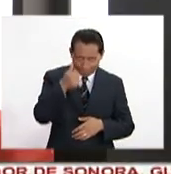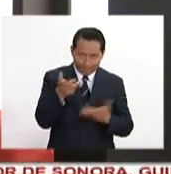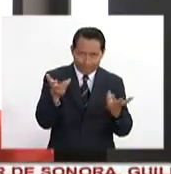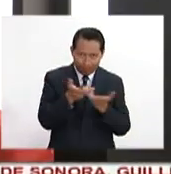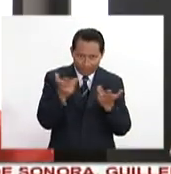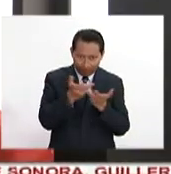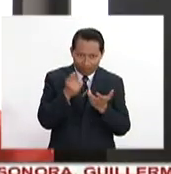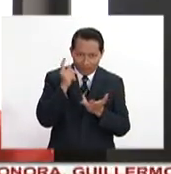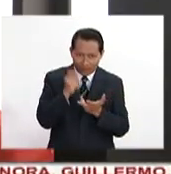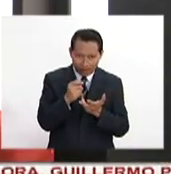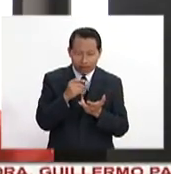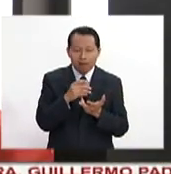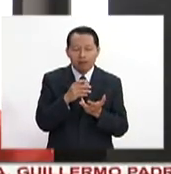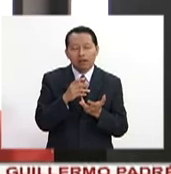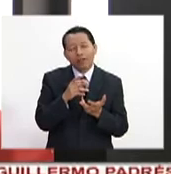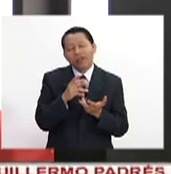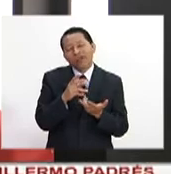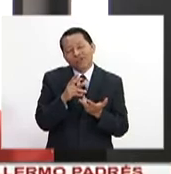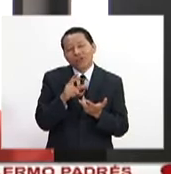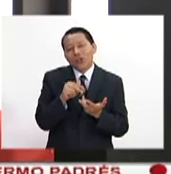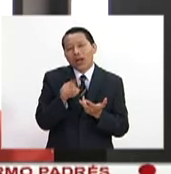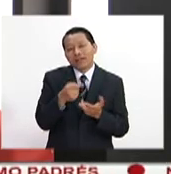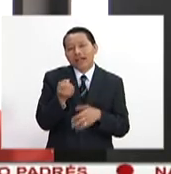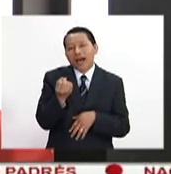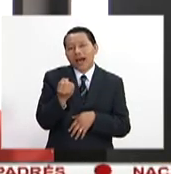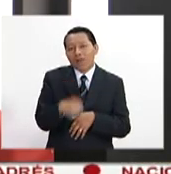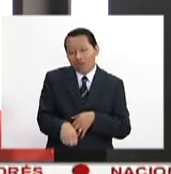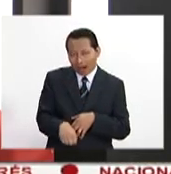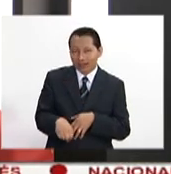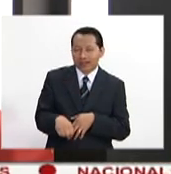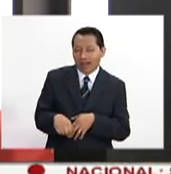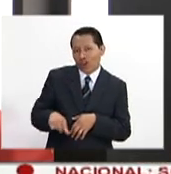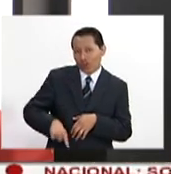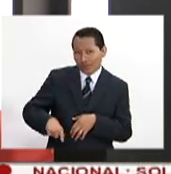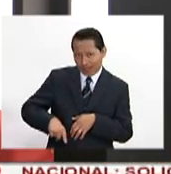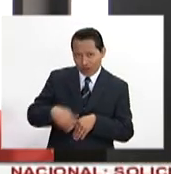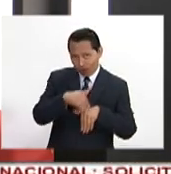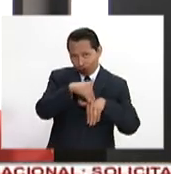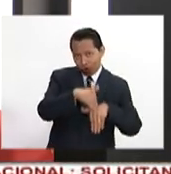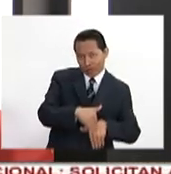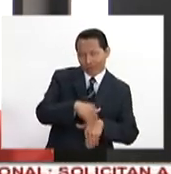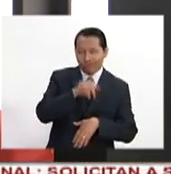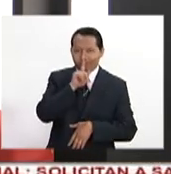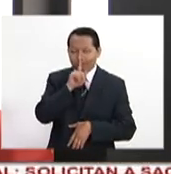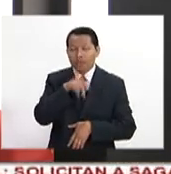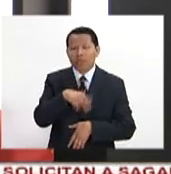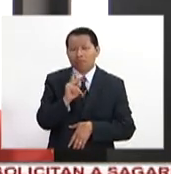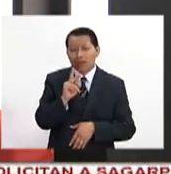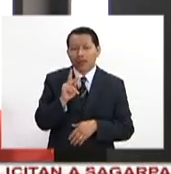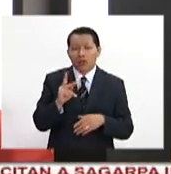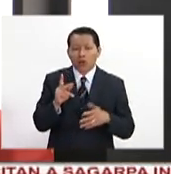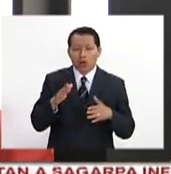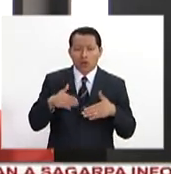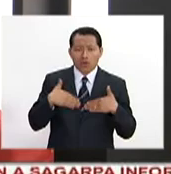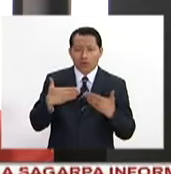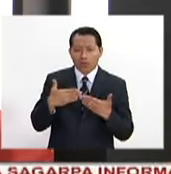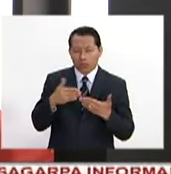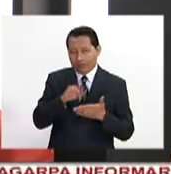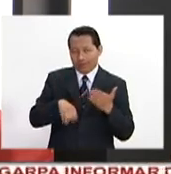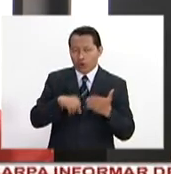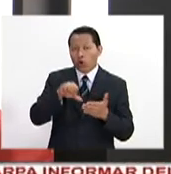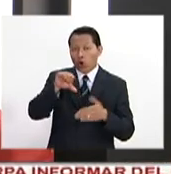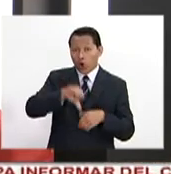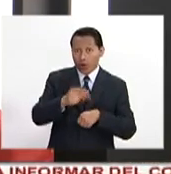bien es cierto, no es un ejercicio vinculatorio porque no obliga a ninguna autoridad. Lo importante, de hecho, hoy tenemos la conferencia de prensa a las 11 de la mañana, los